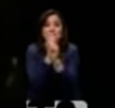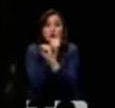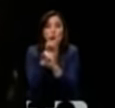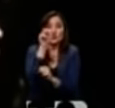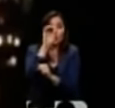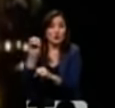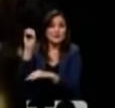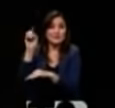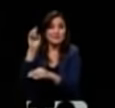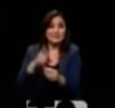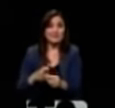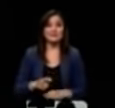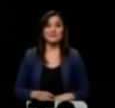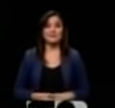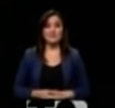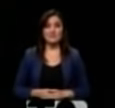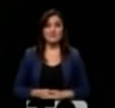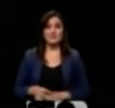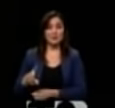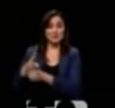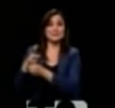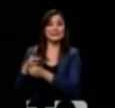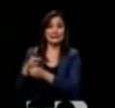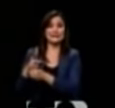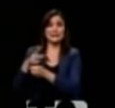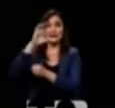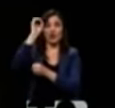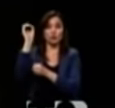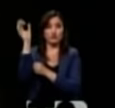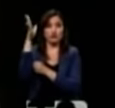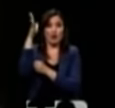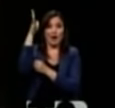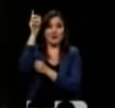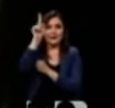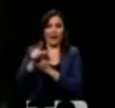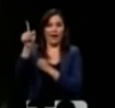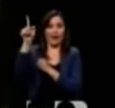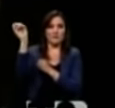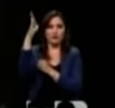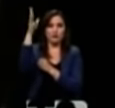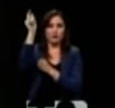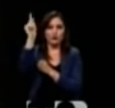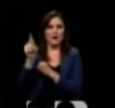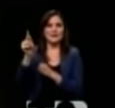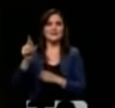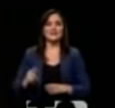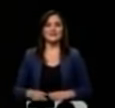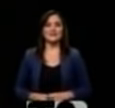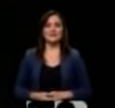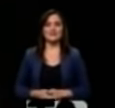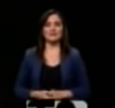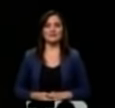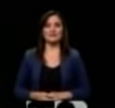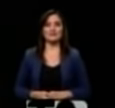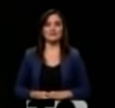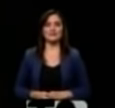el noroccidente de Quito. Las imágenes muestran cómo el cielo se ilumina al caer varios rayos. Angie Torres, 24